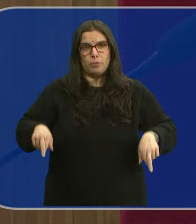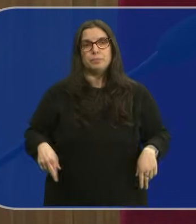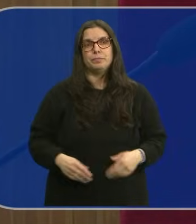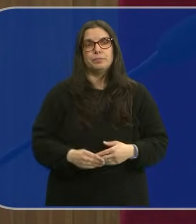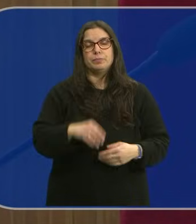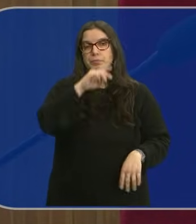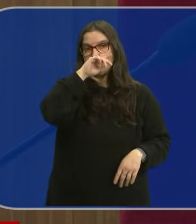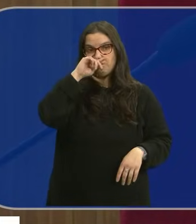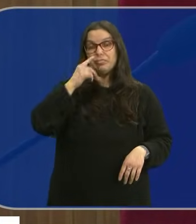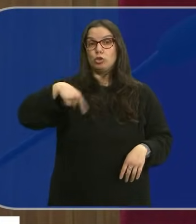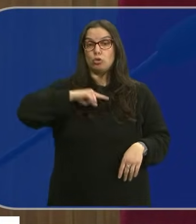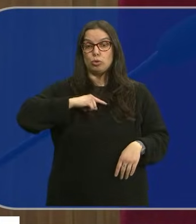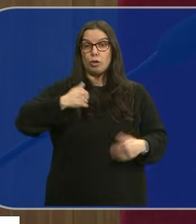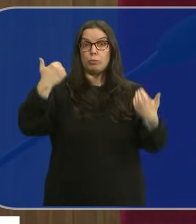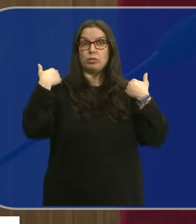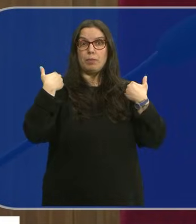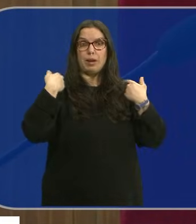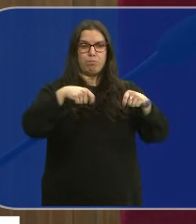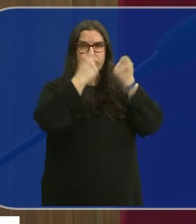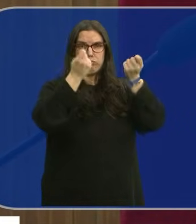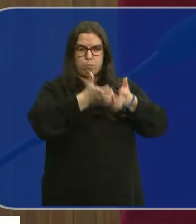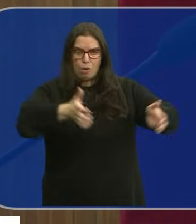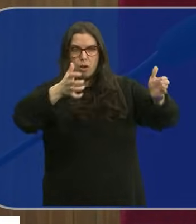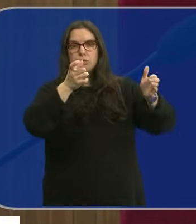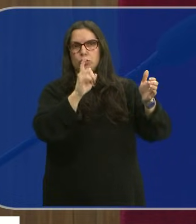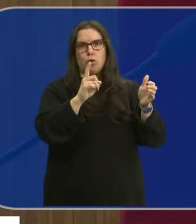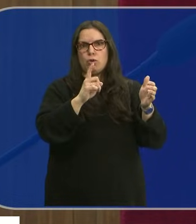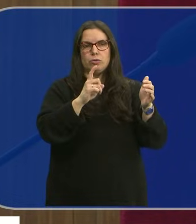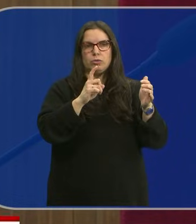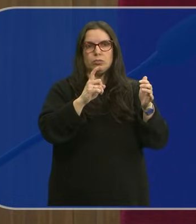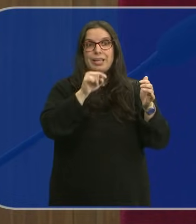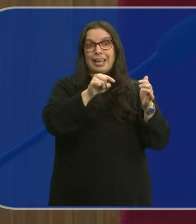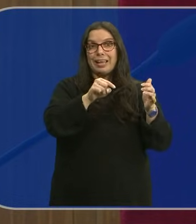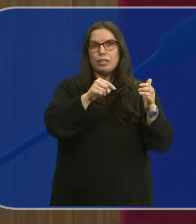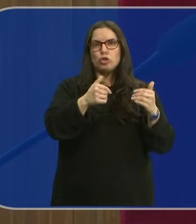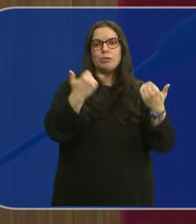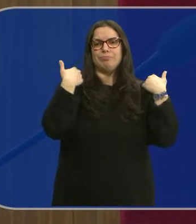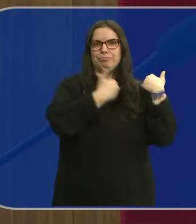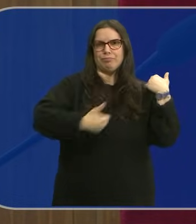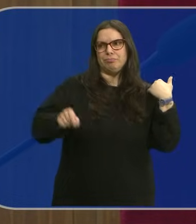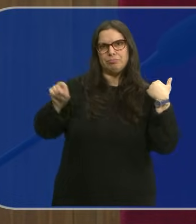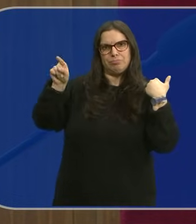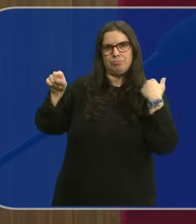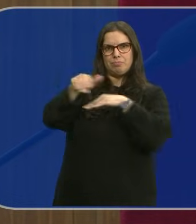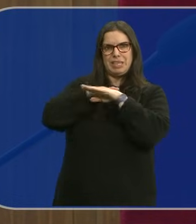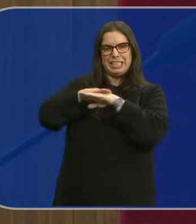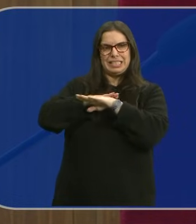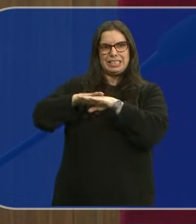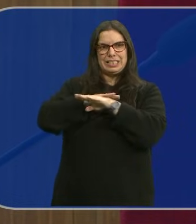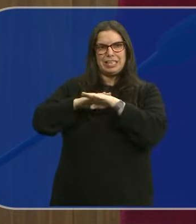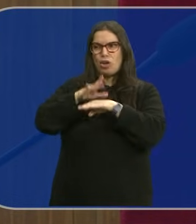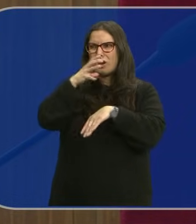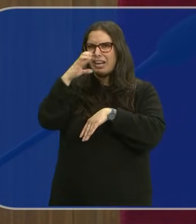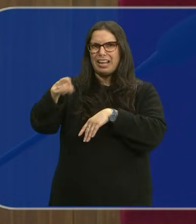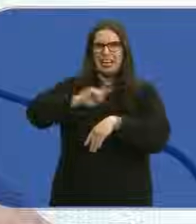No causamos el hundimiento de esa vía, la infraestructura insuficiente era estatal y la reclamación es injusta, desproporcionada